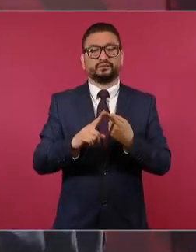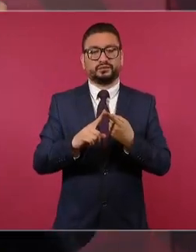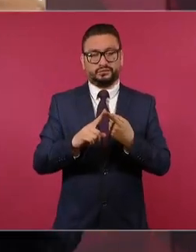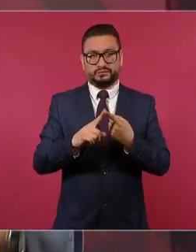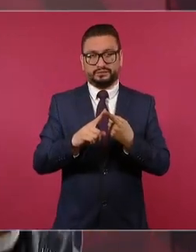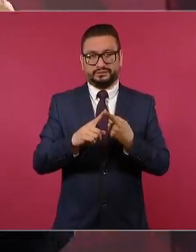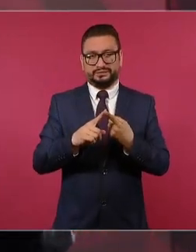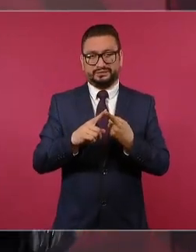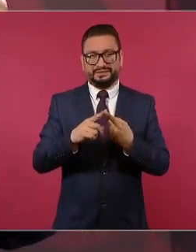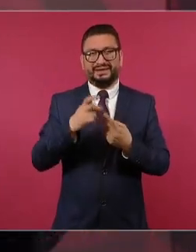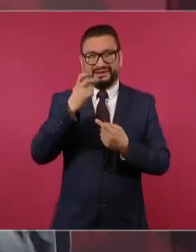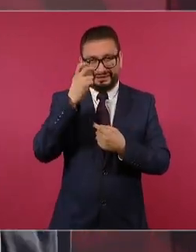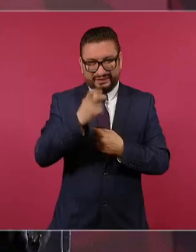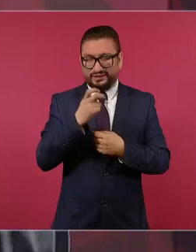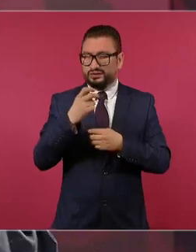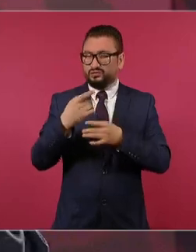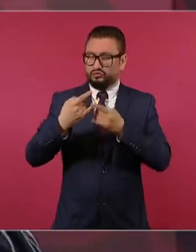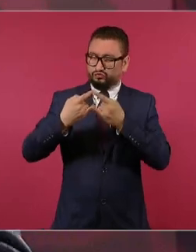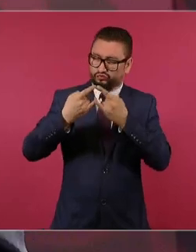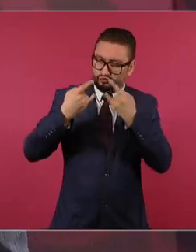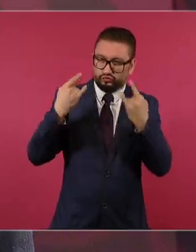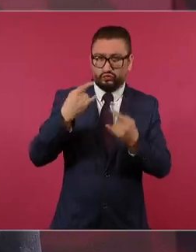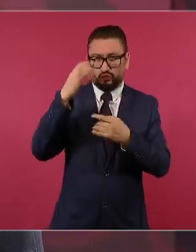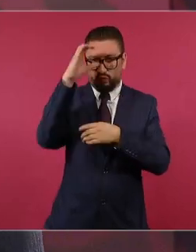eso que se ha negado por siglos,